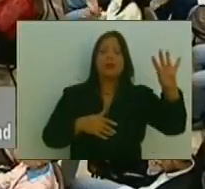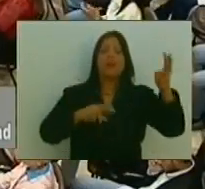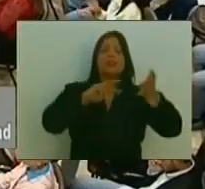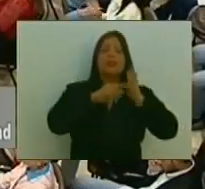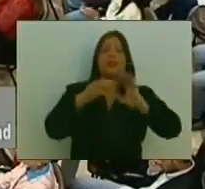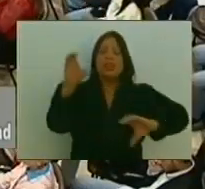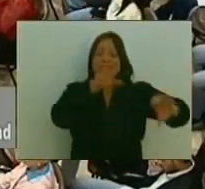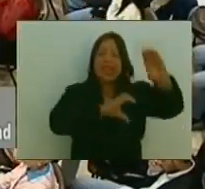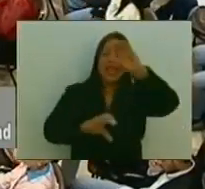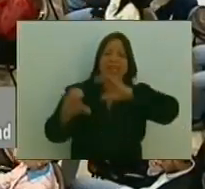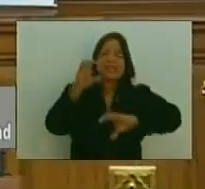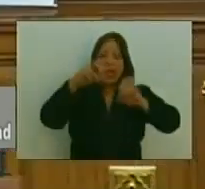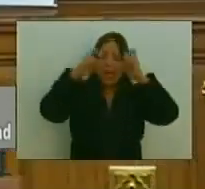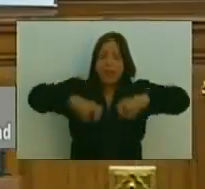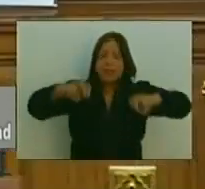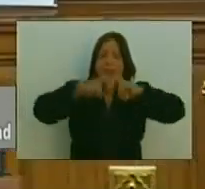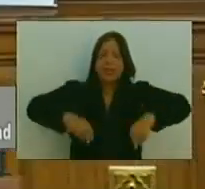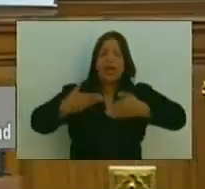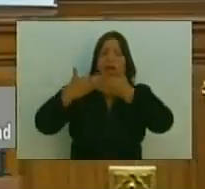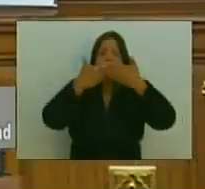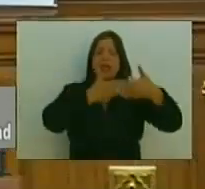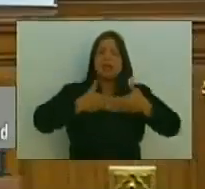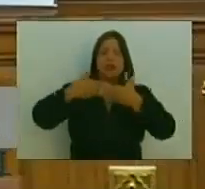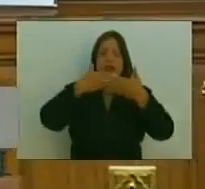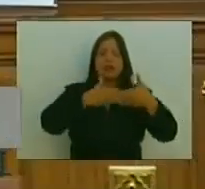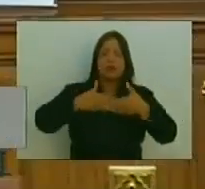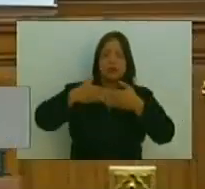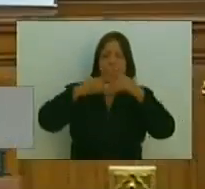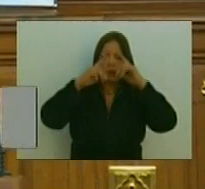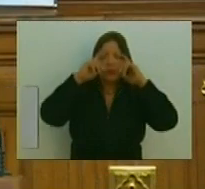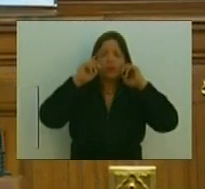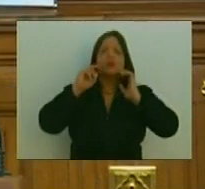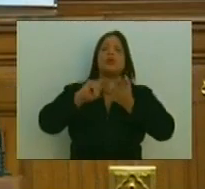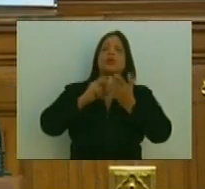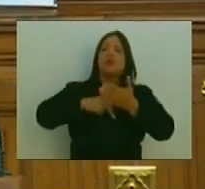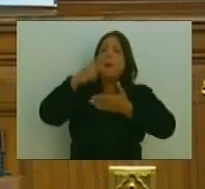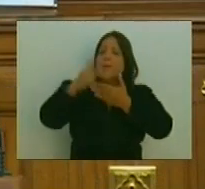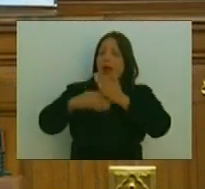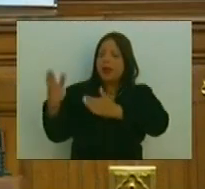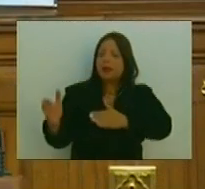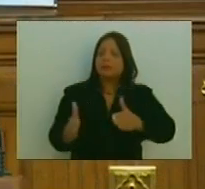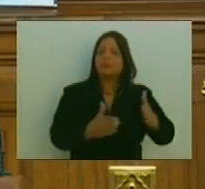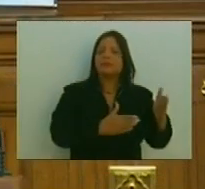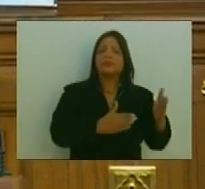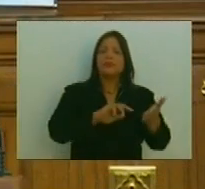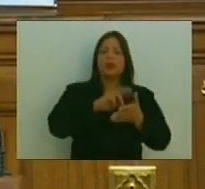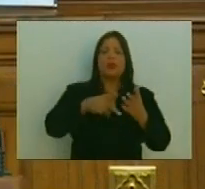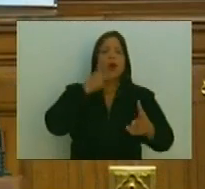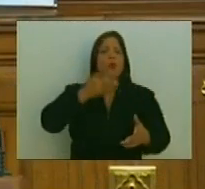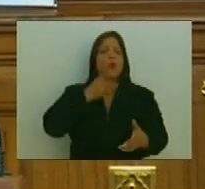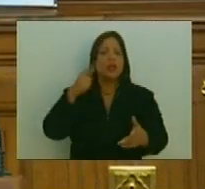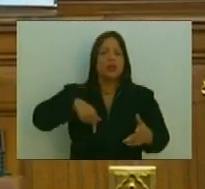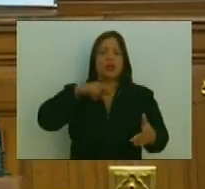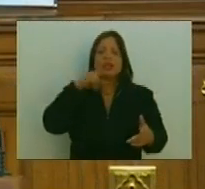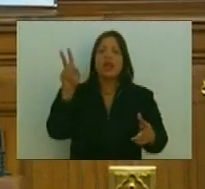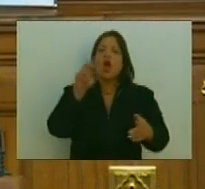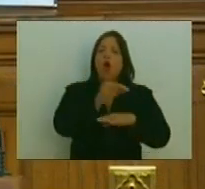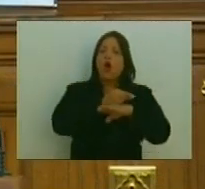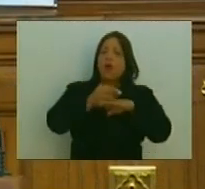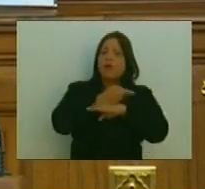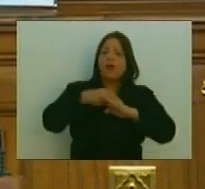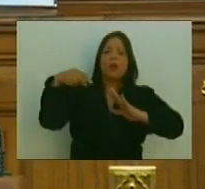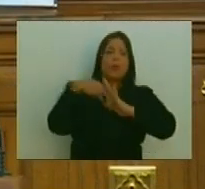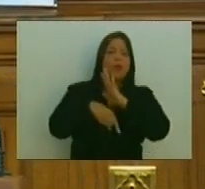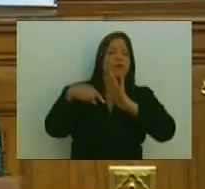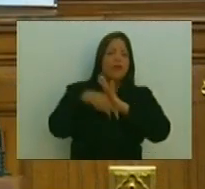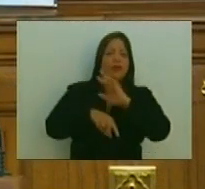la ciencia, la investigación, el estudio y una efectiva planificación para lo que es todas las políticas que este gobierno debe seguir